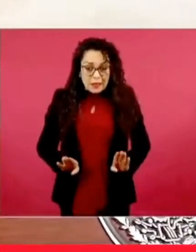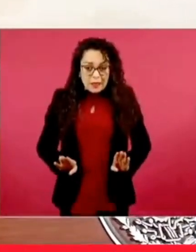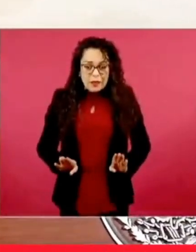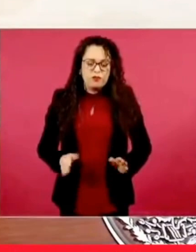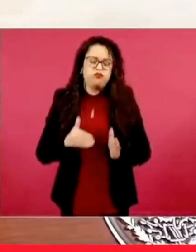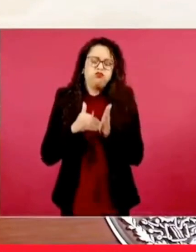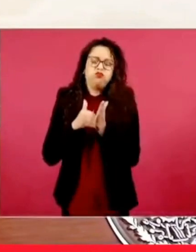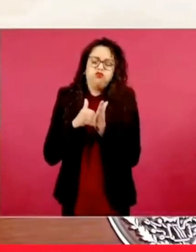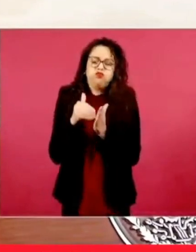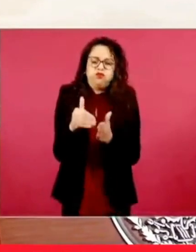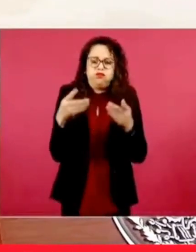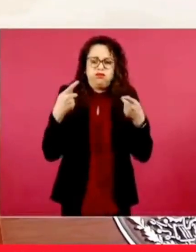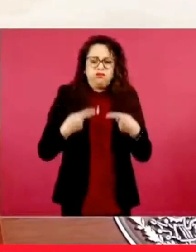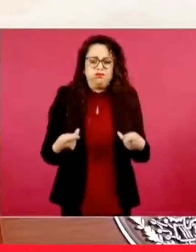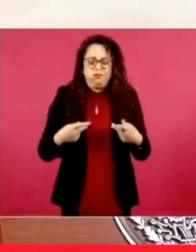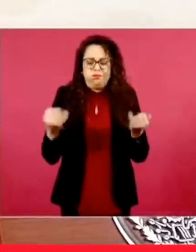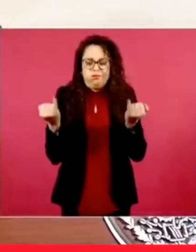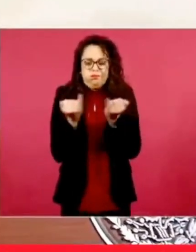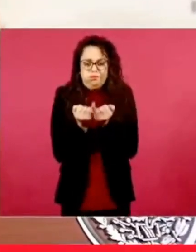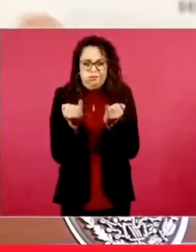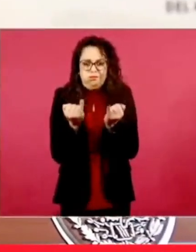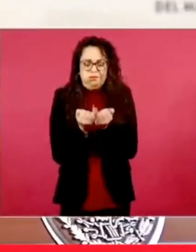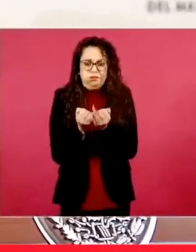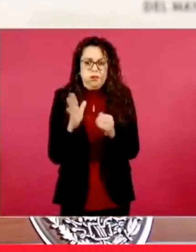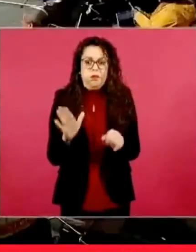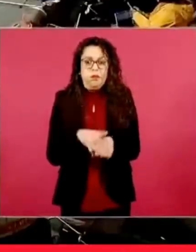millones. Es que el racismo